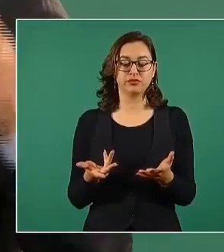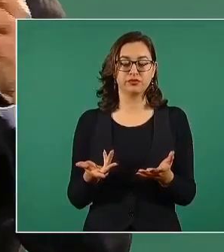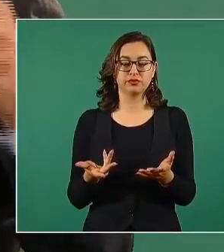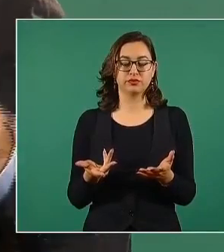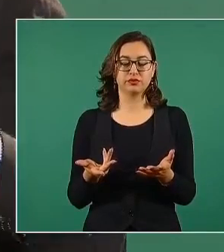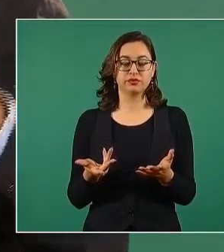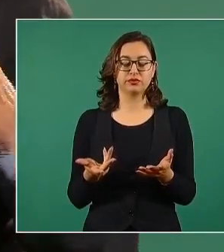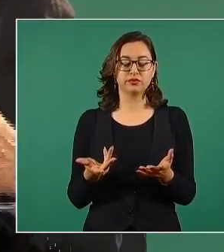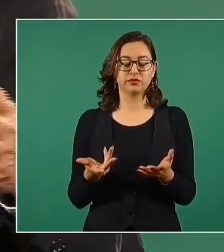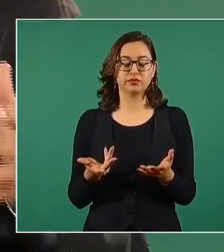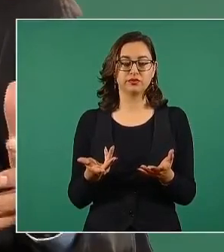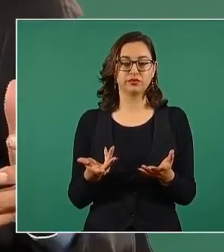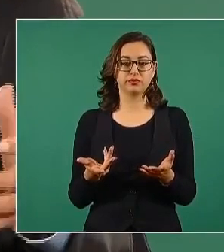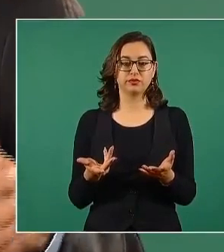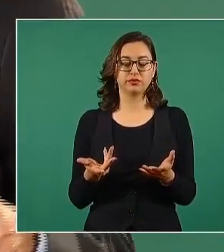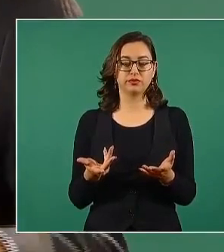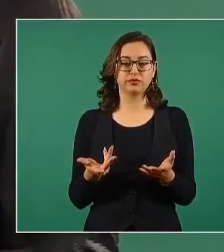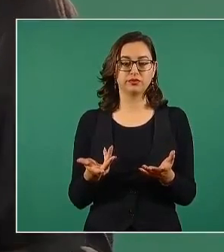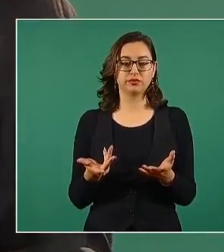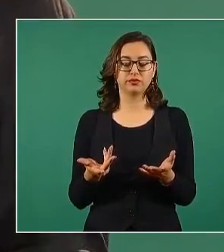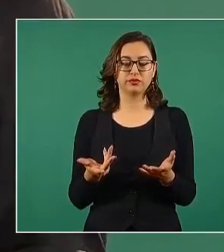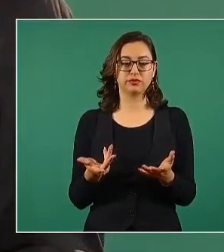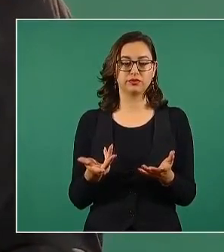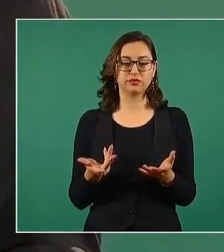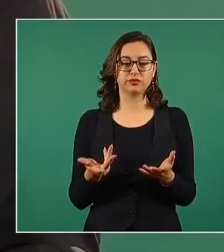toda la verdad